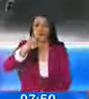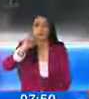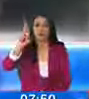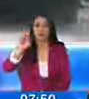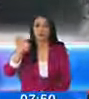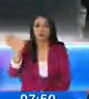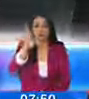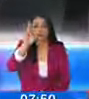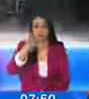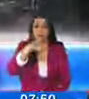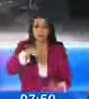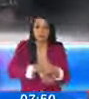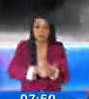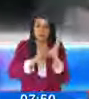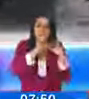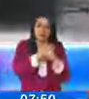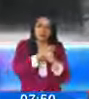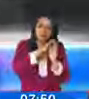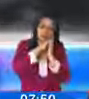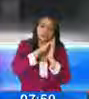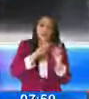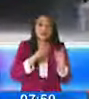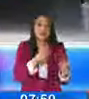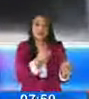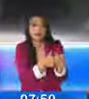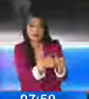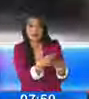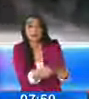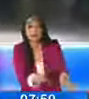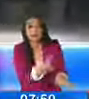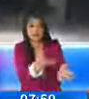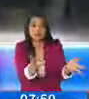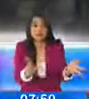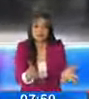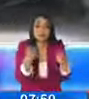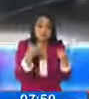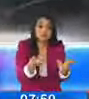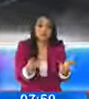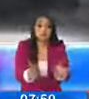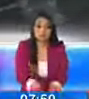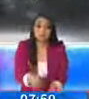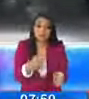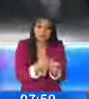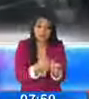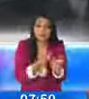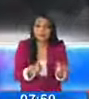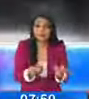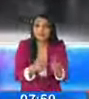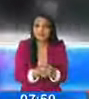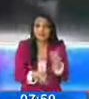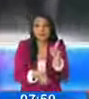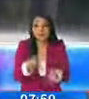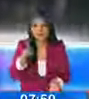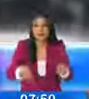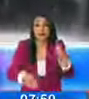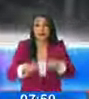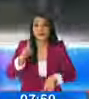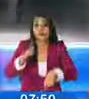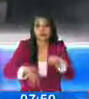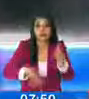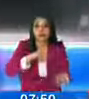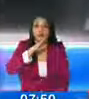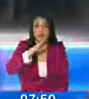la noche, ya que pues tenían que estar aquí cerca para no perder sus pertenencias. Muchos de aquí ya ni pudieron pasar